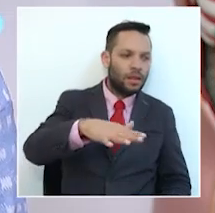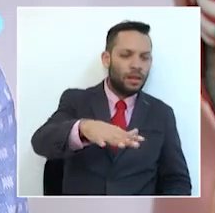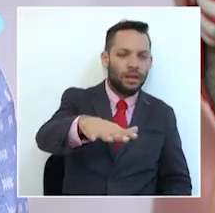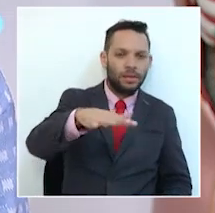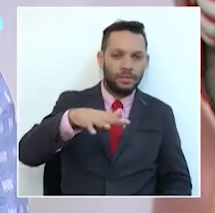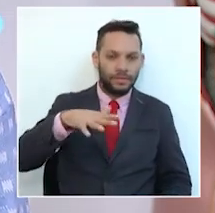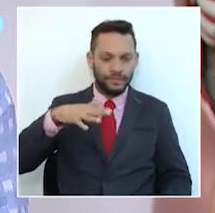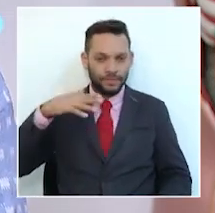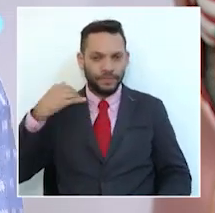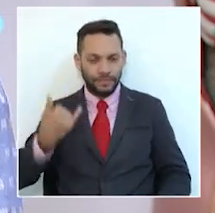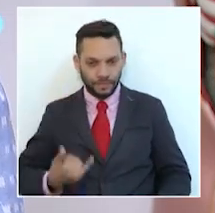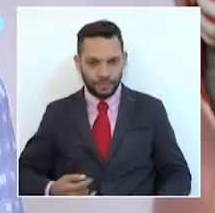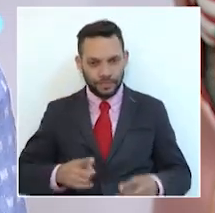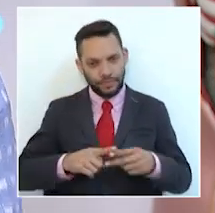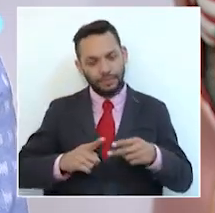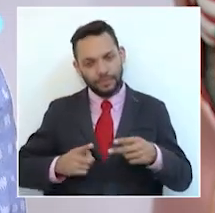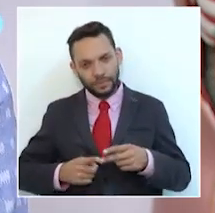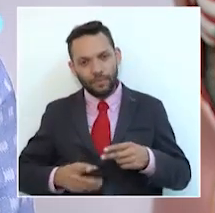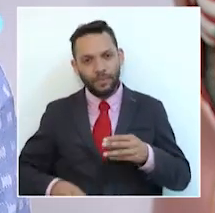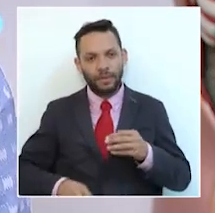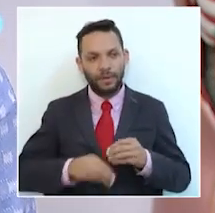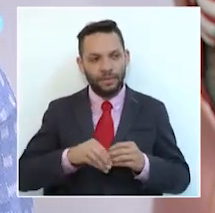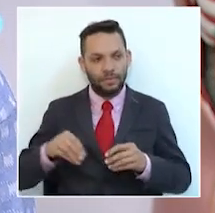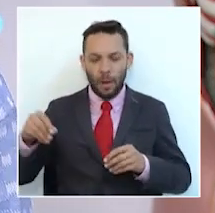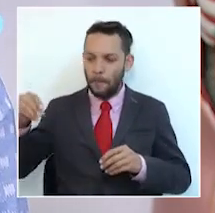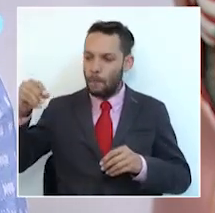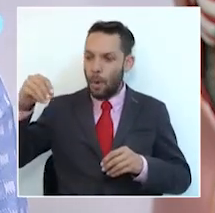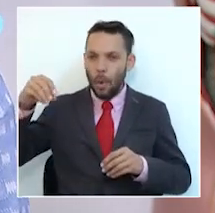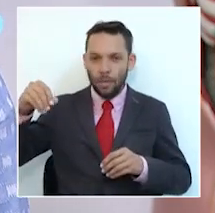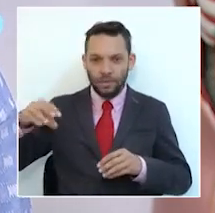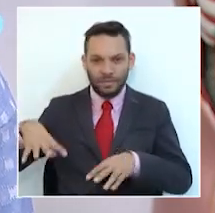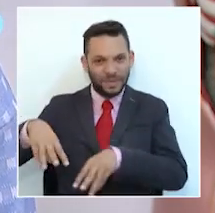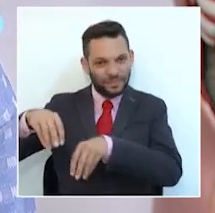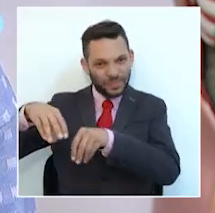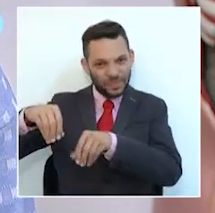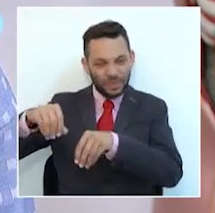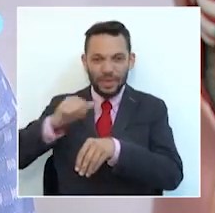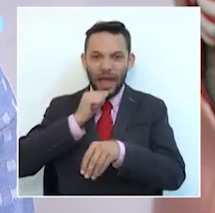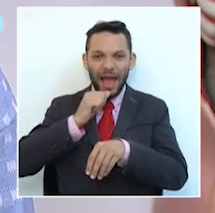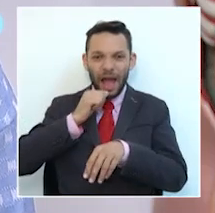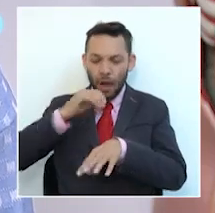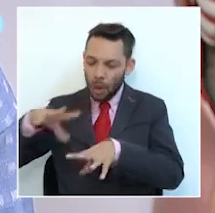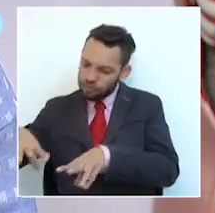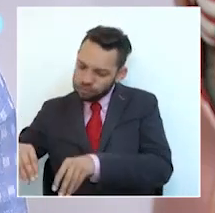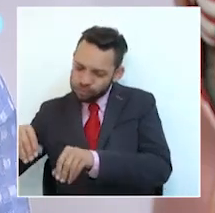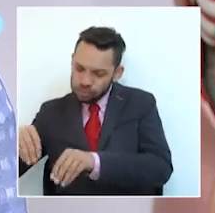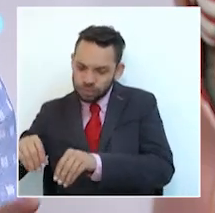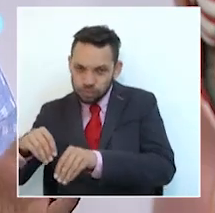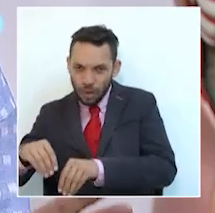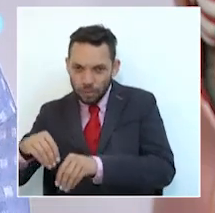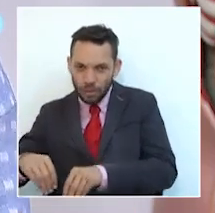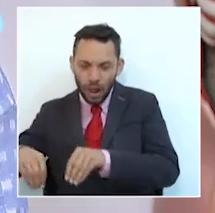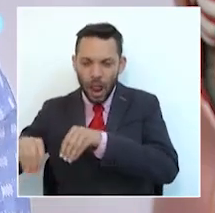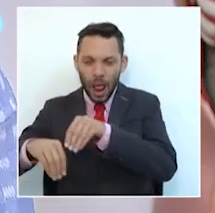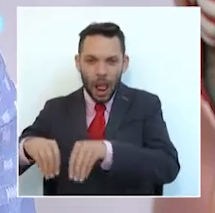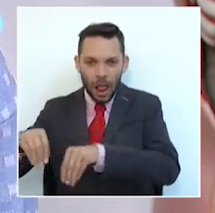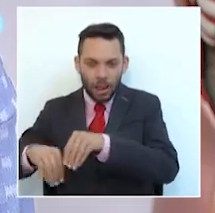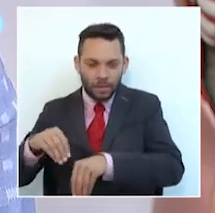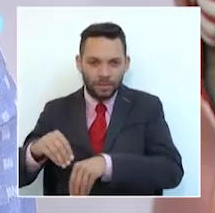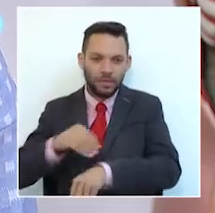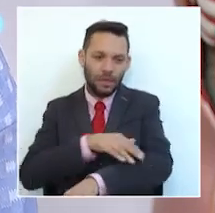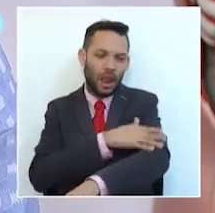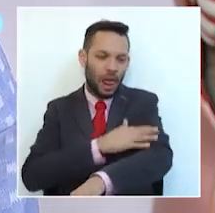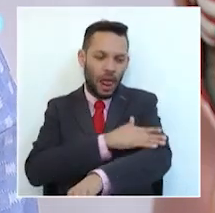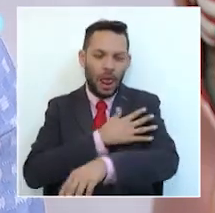también del uso de las arcillas mezcladas con este tipo de aguas termales para preparar peloides que es